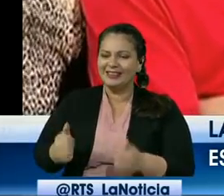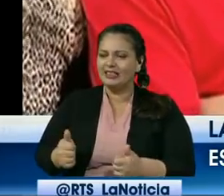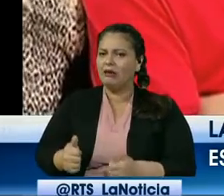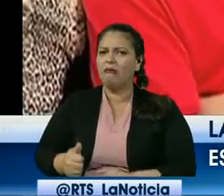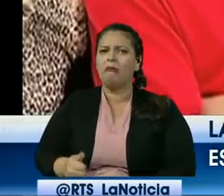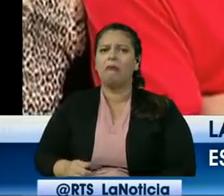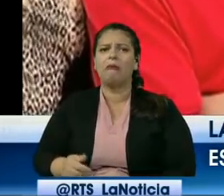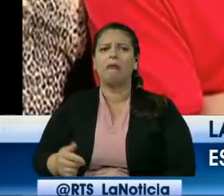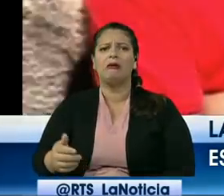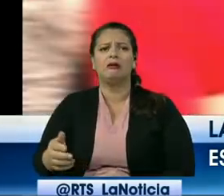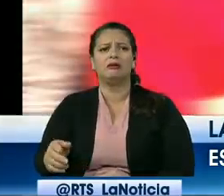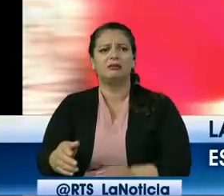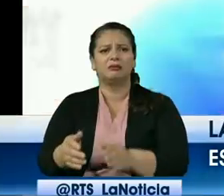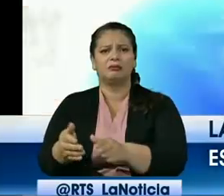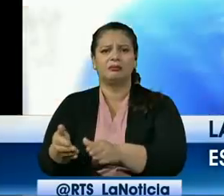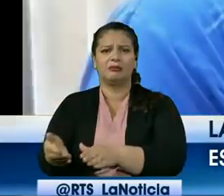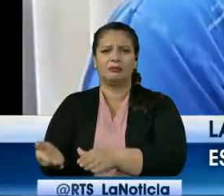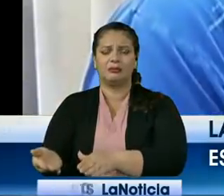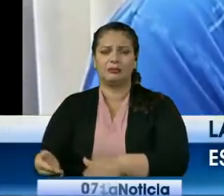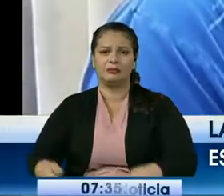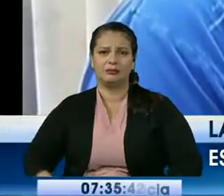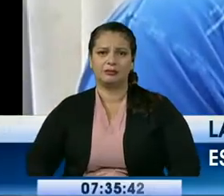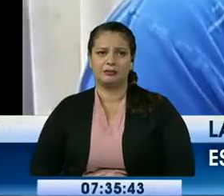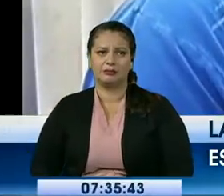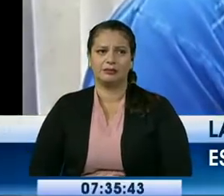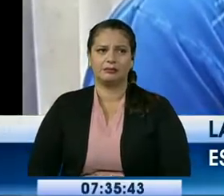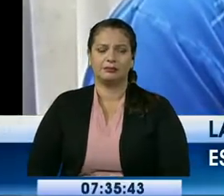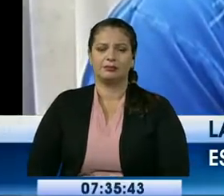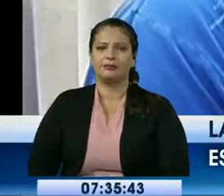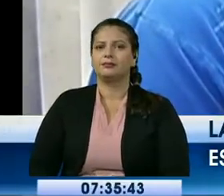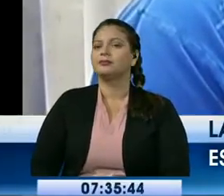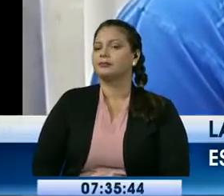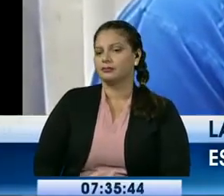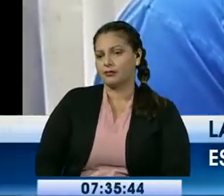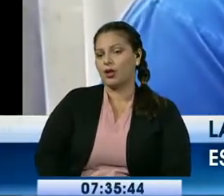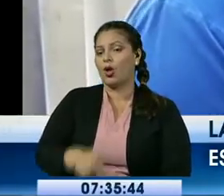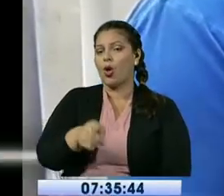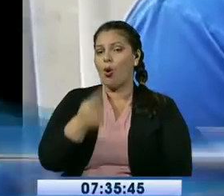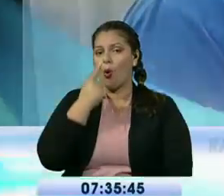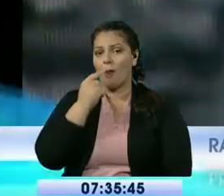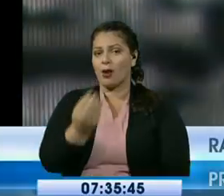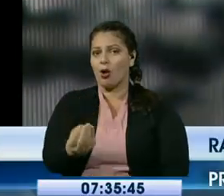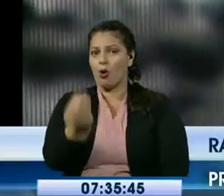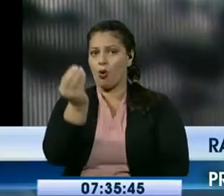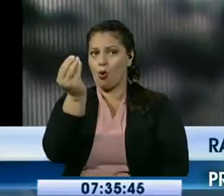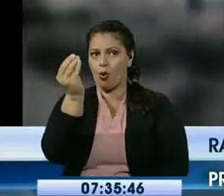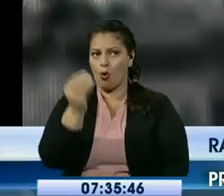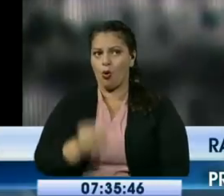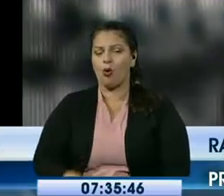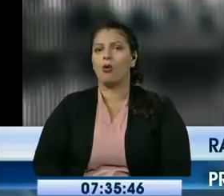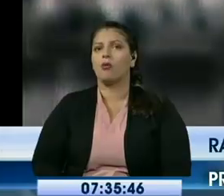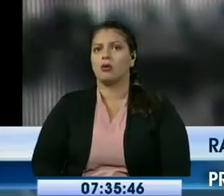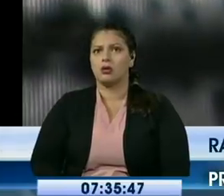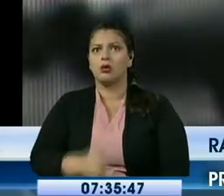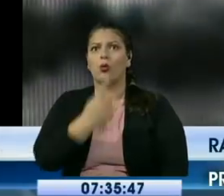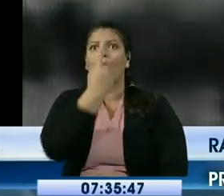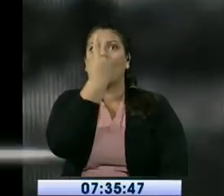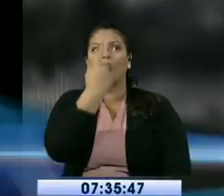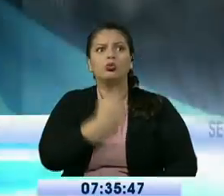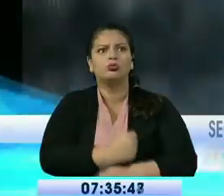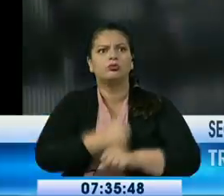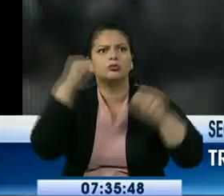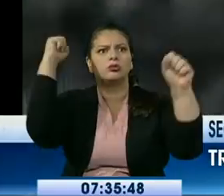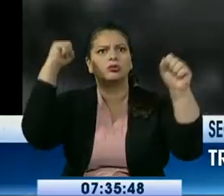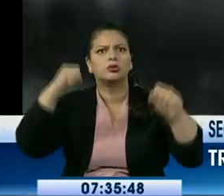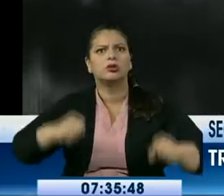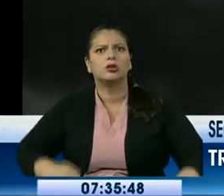que los escopolaminaron. El joven le había explicado a la mamá que a él le lanzaron al agua, no se dejó de ellos, entonces ellos no pudieron hacer nada, entonces lo que